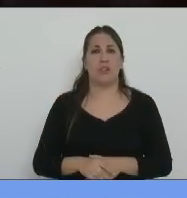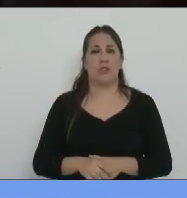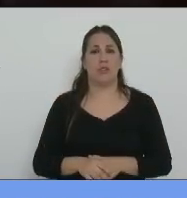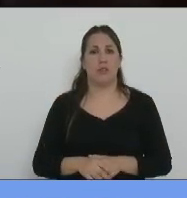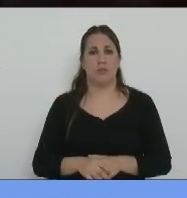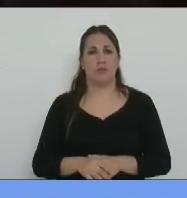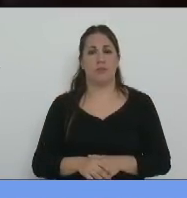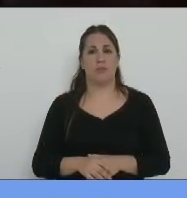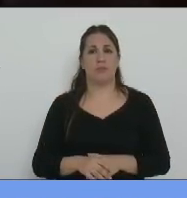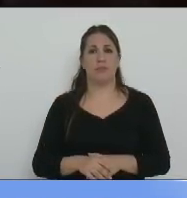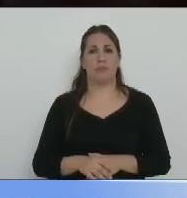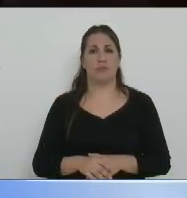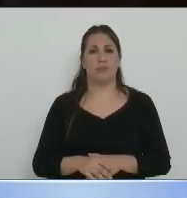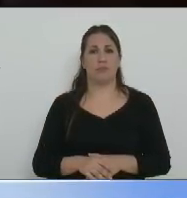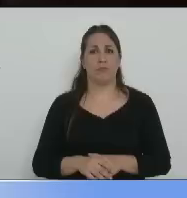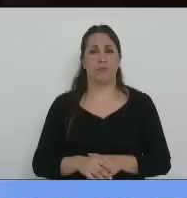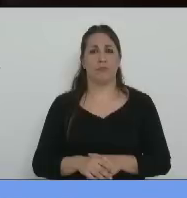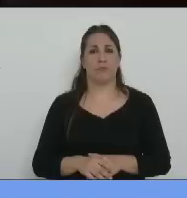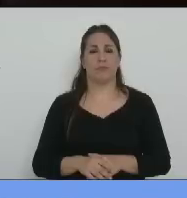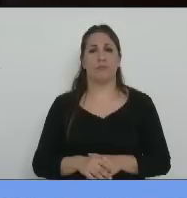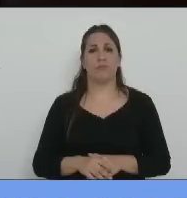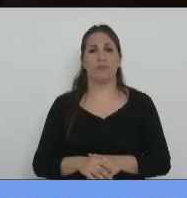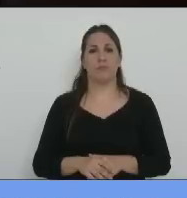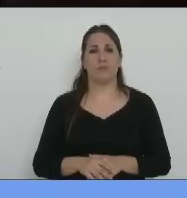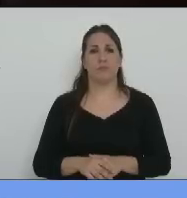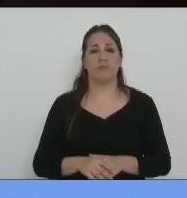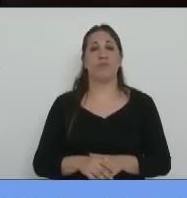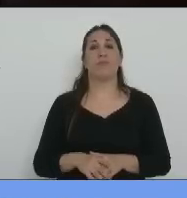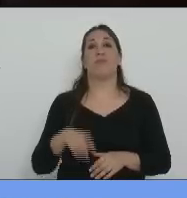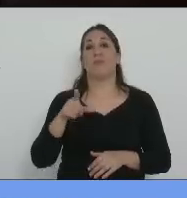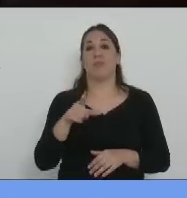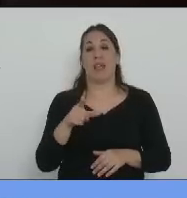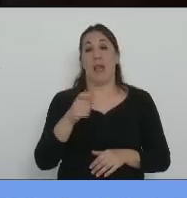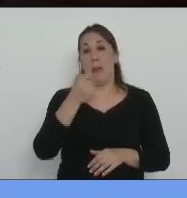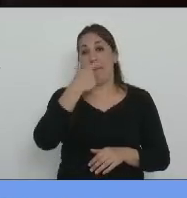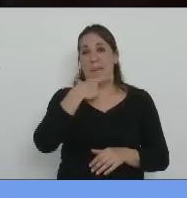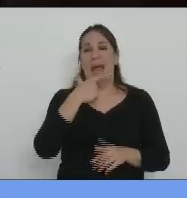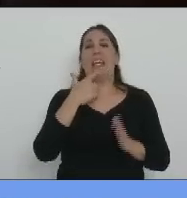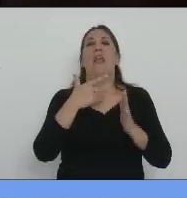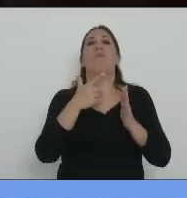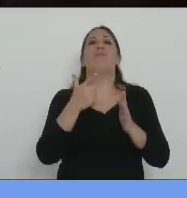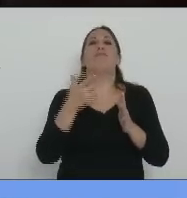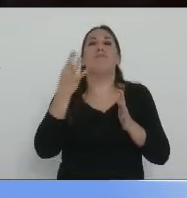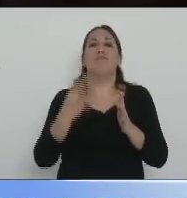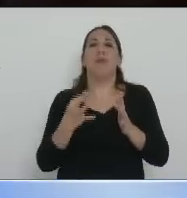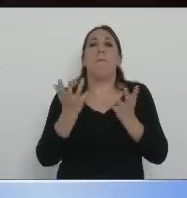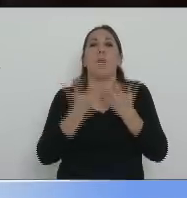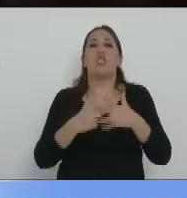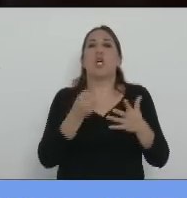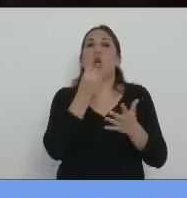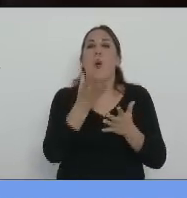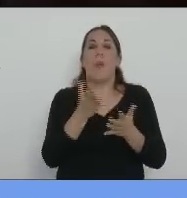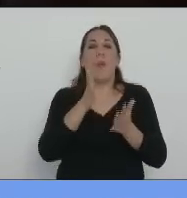firmado en el blanqueo que hizo macri fueron 254 mil contribuyentes